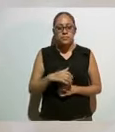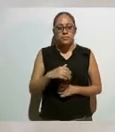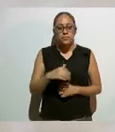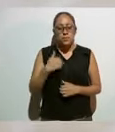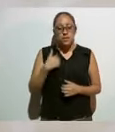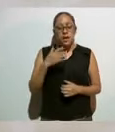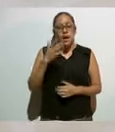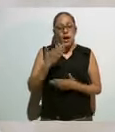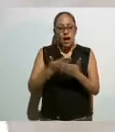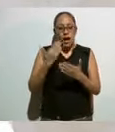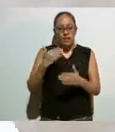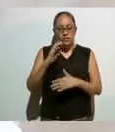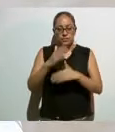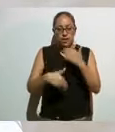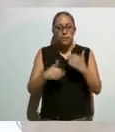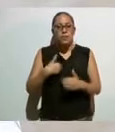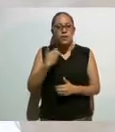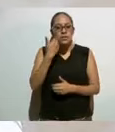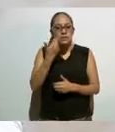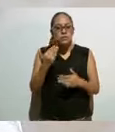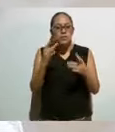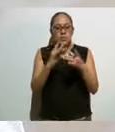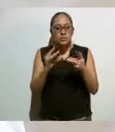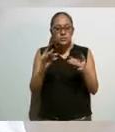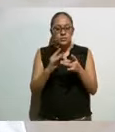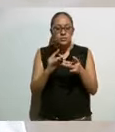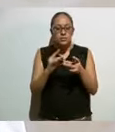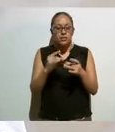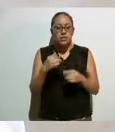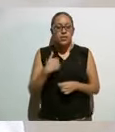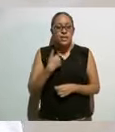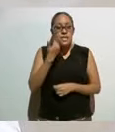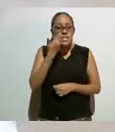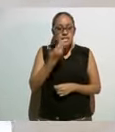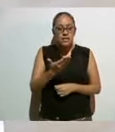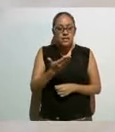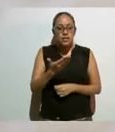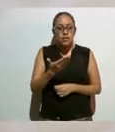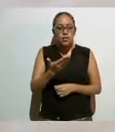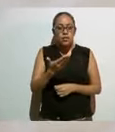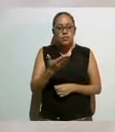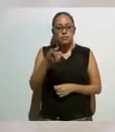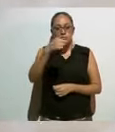dejar de manifiesto, quiero que se oiga bien, que se oiga lejos,